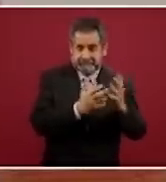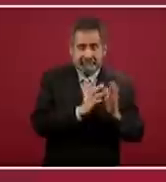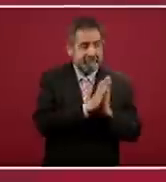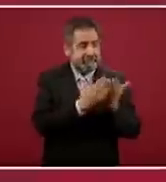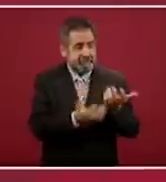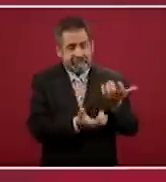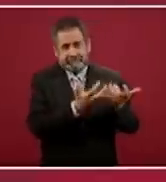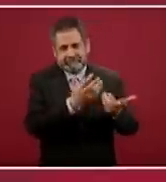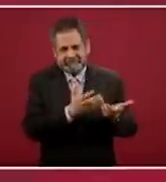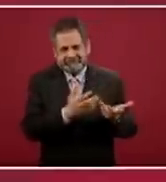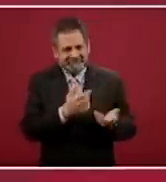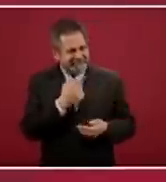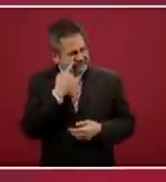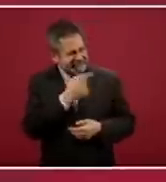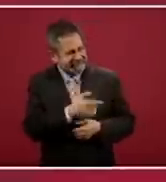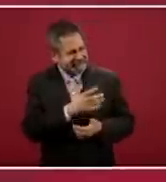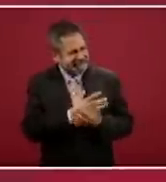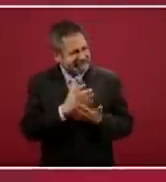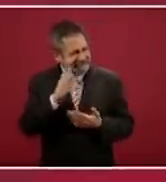libros, cosas así,